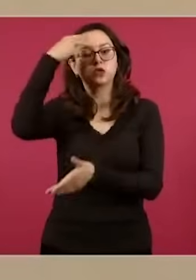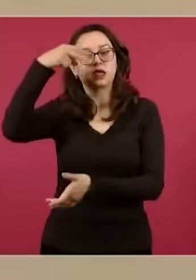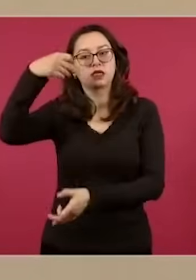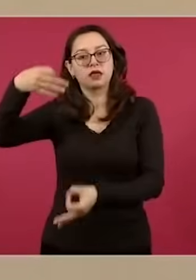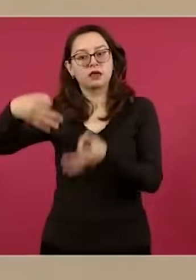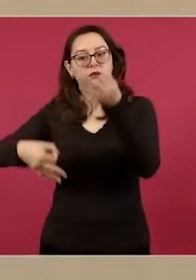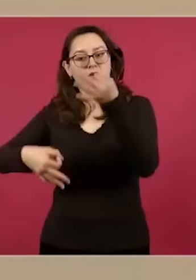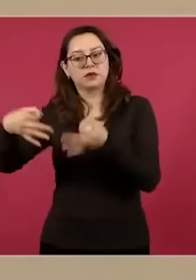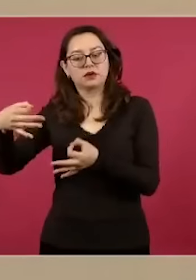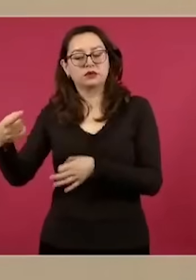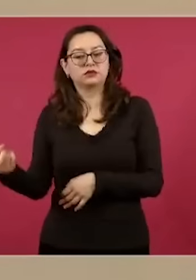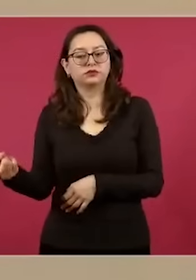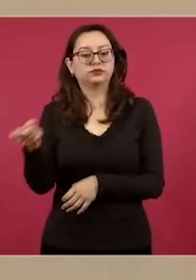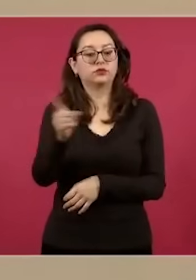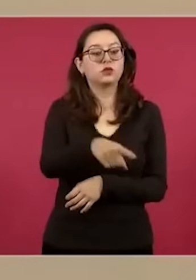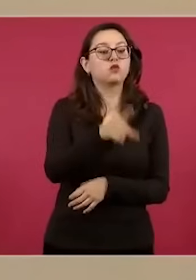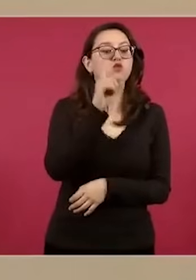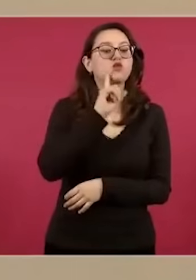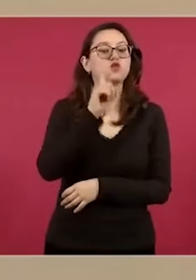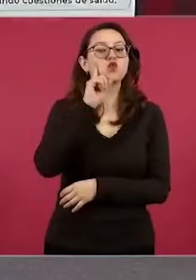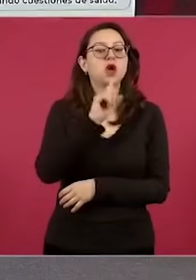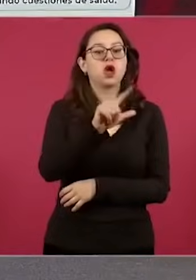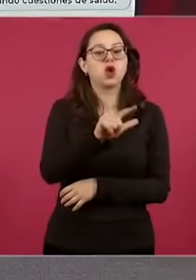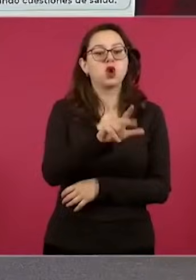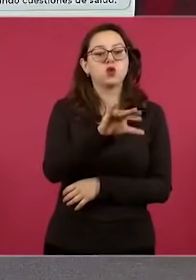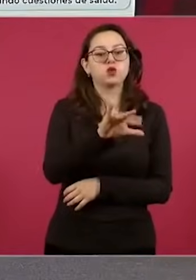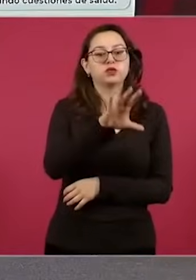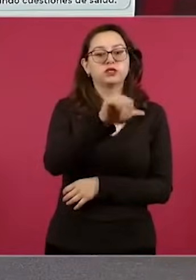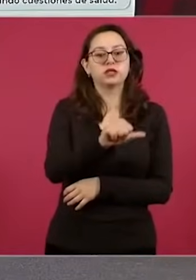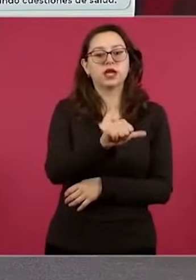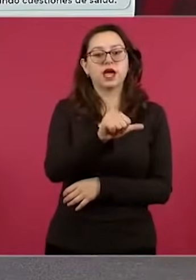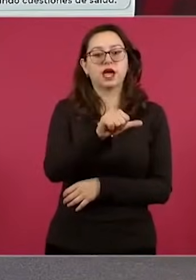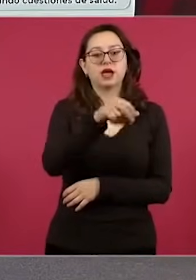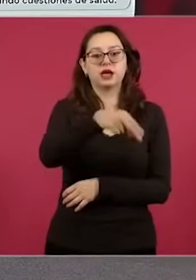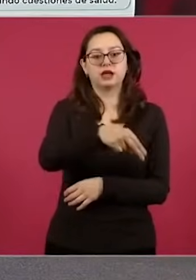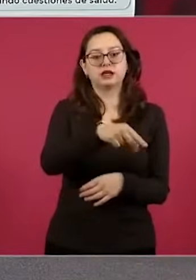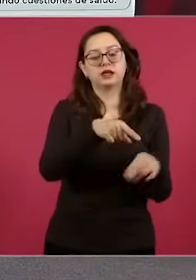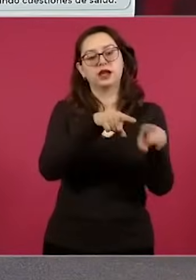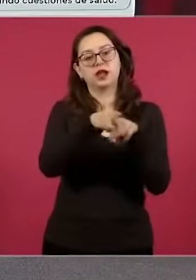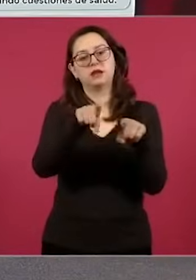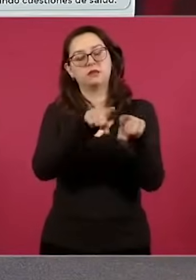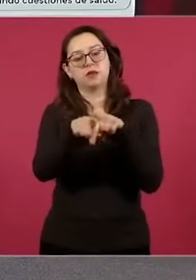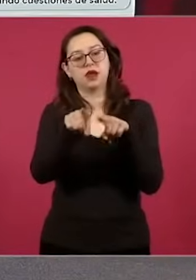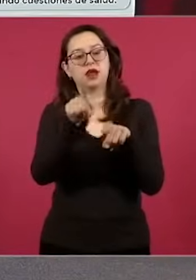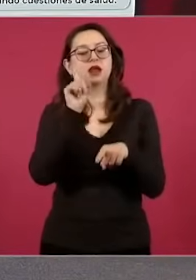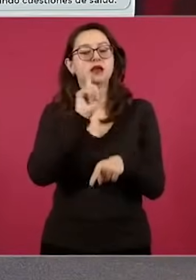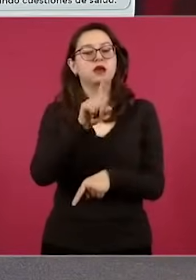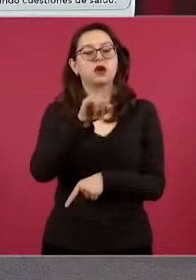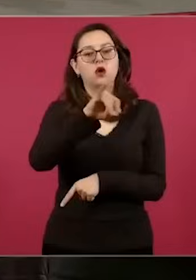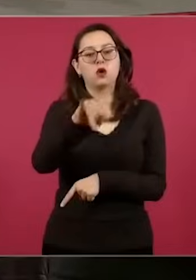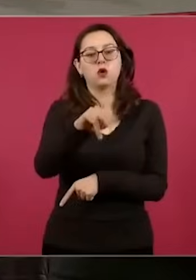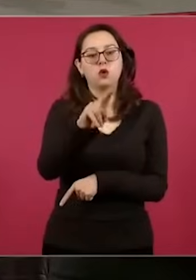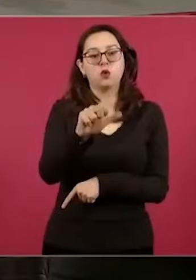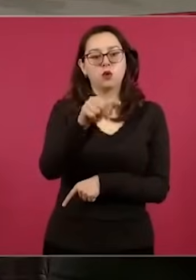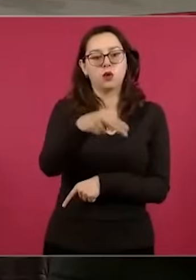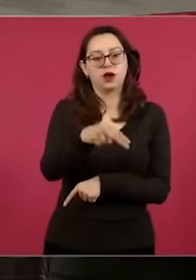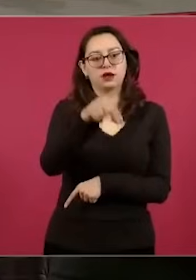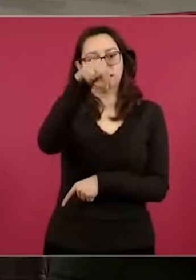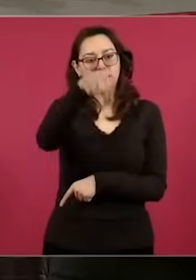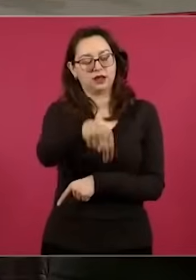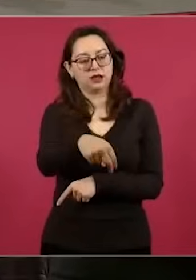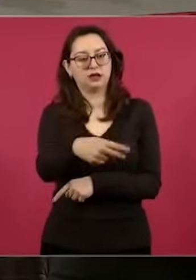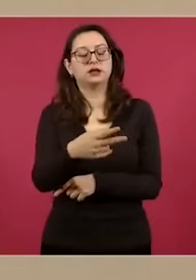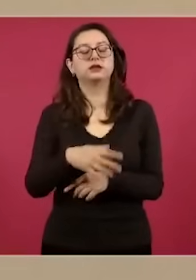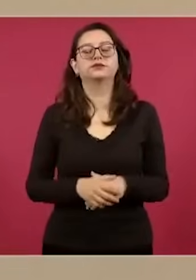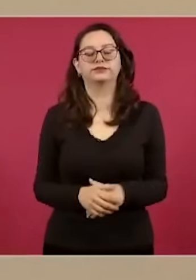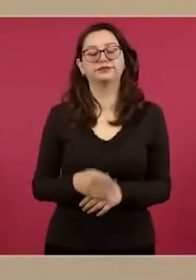es Lucía n hermana de Juan n el 15 de noviembre de este año el juez Medina